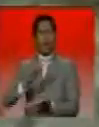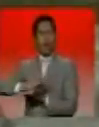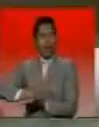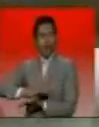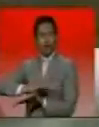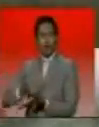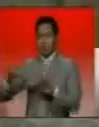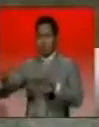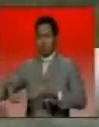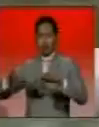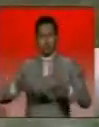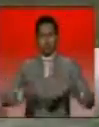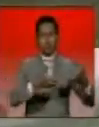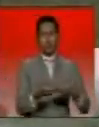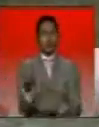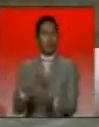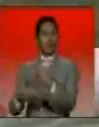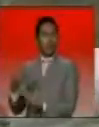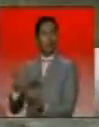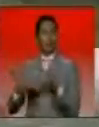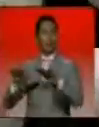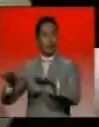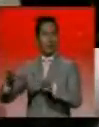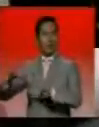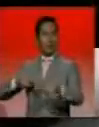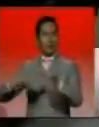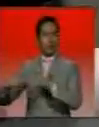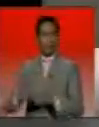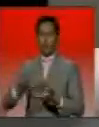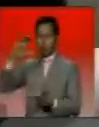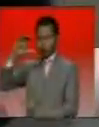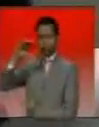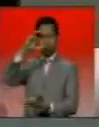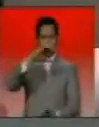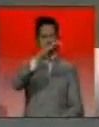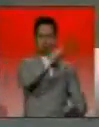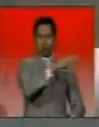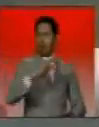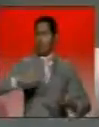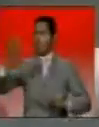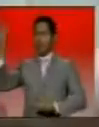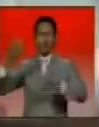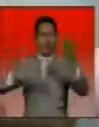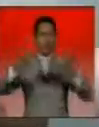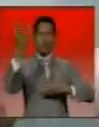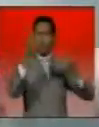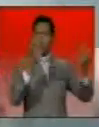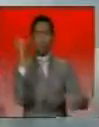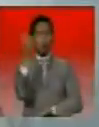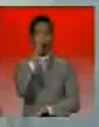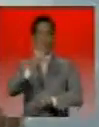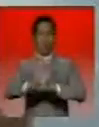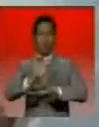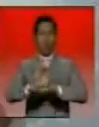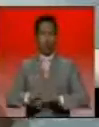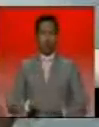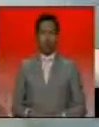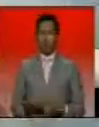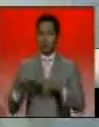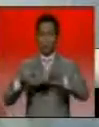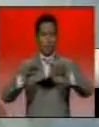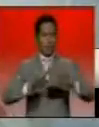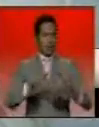se comercializan desde este lugar. En grandes empaques se distribuye a todo el país. Sagua, Rocafuerte, Río